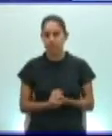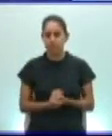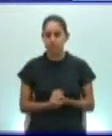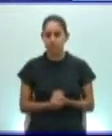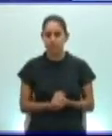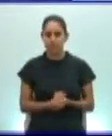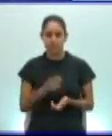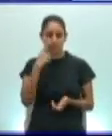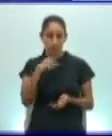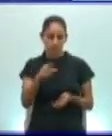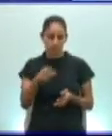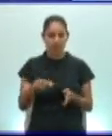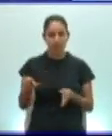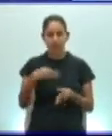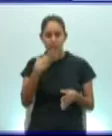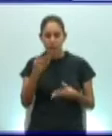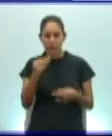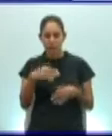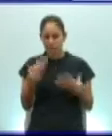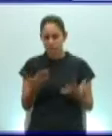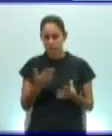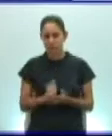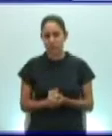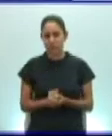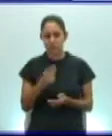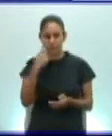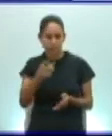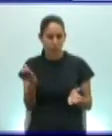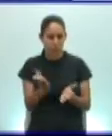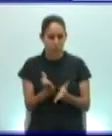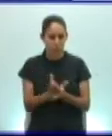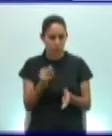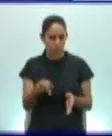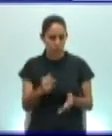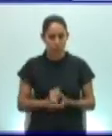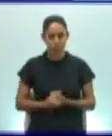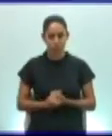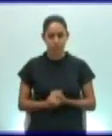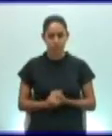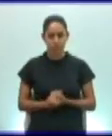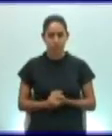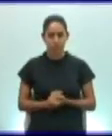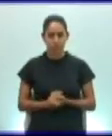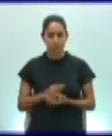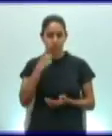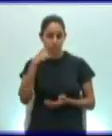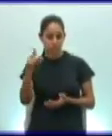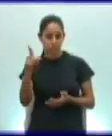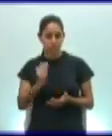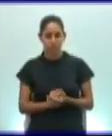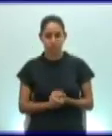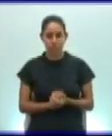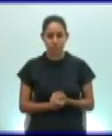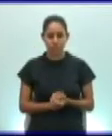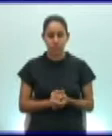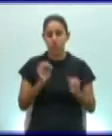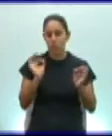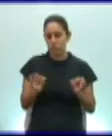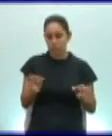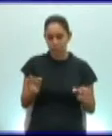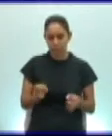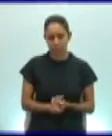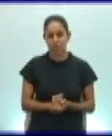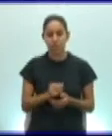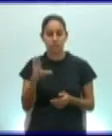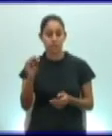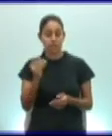a aquellos elementos que nos sirven de base para ver qué vamos a trabajar en el día de hoy. Ahí tenemos, bueno, capítulo número 6, como siempre hemos dicho,